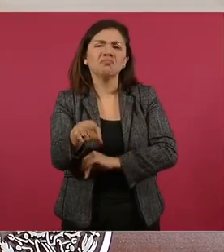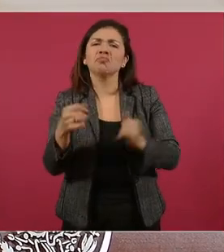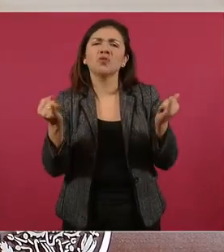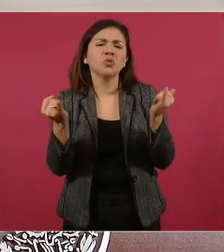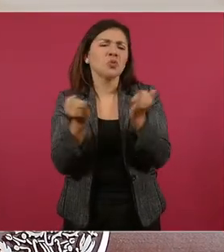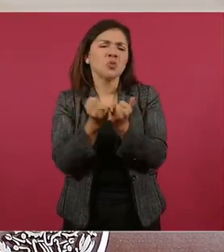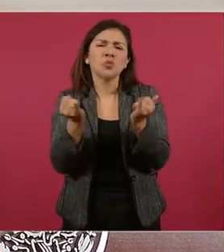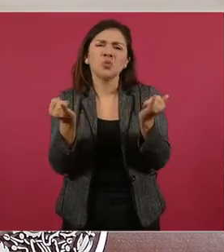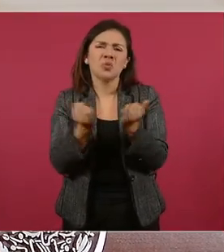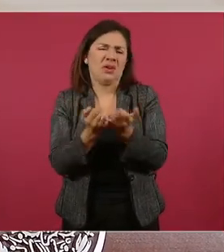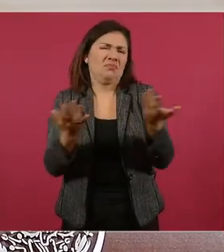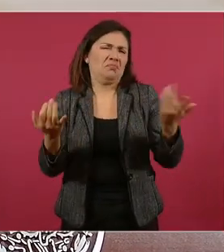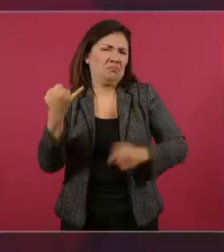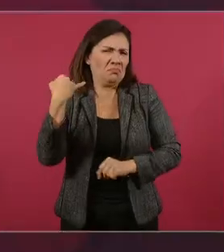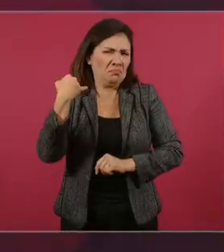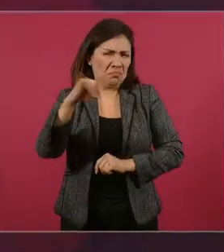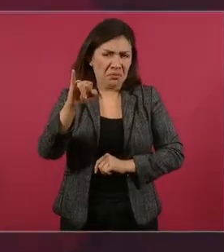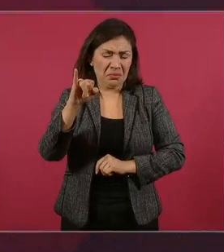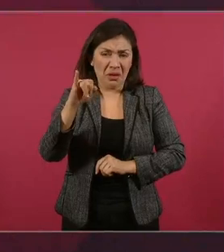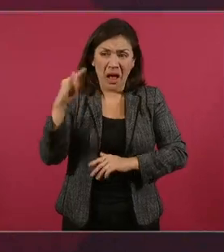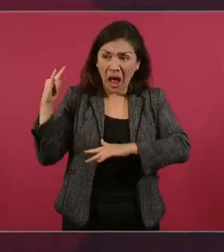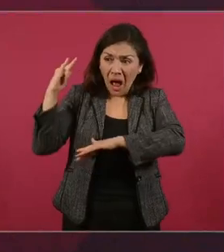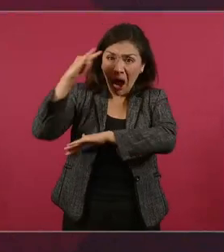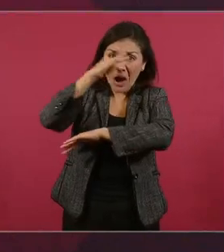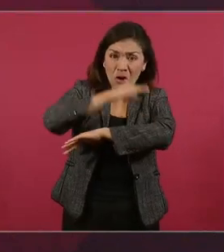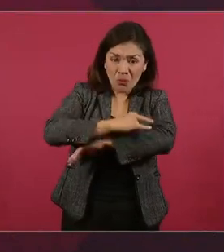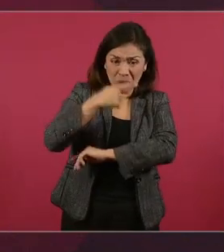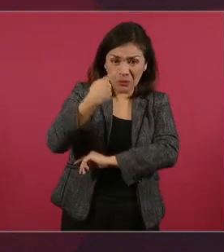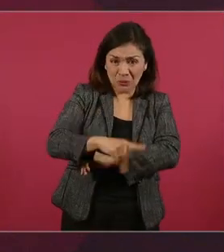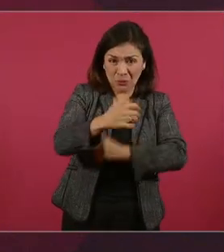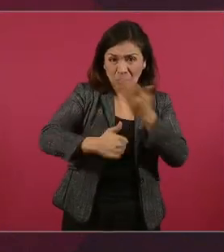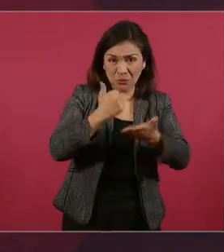Era el colmo que el aeropuerto de la Ciudad de México